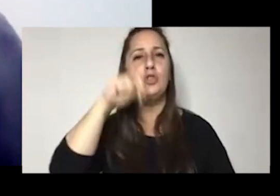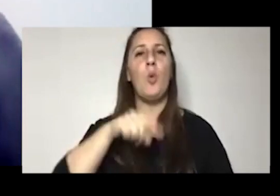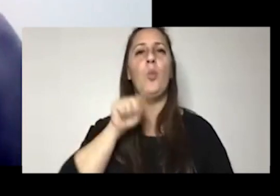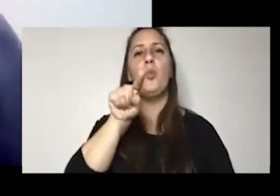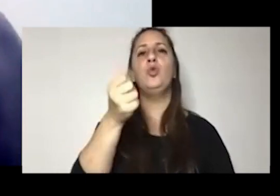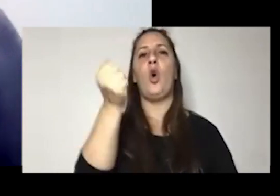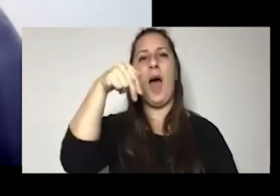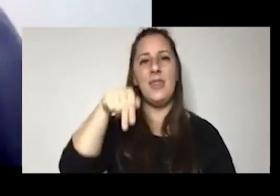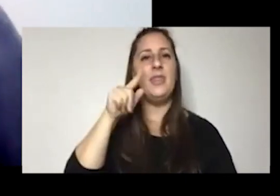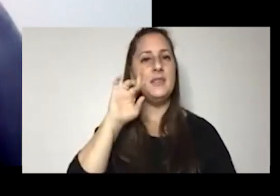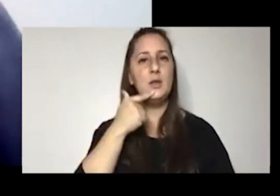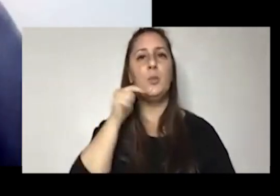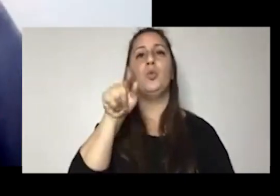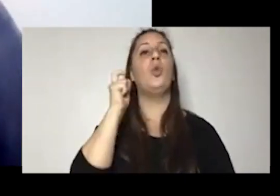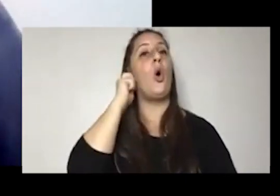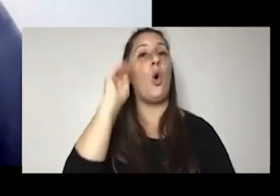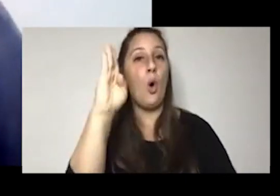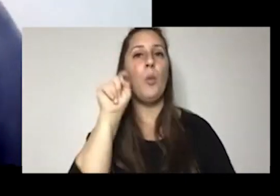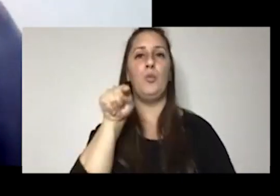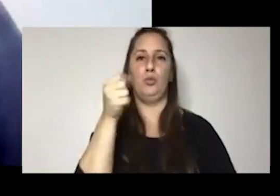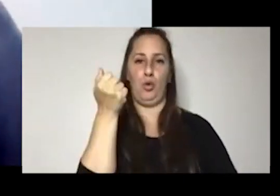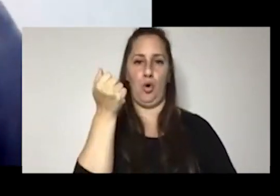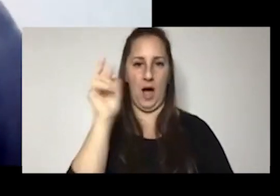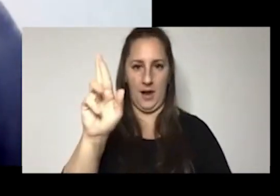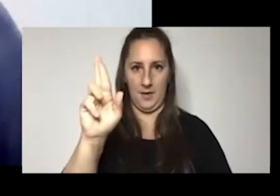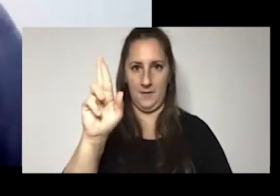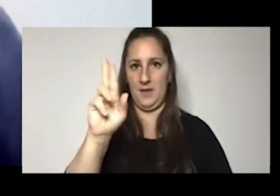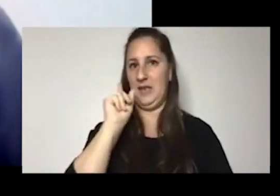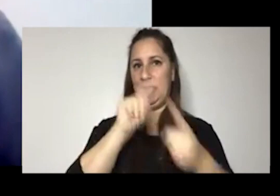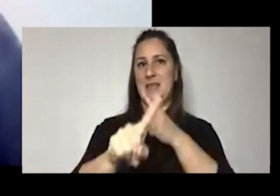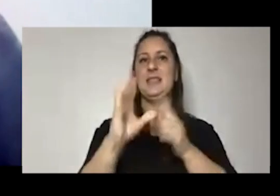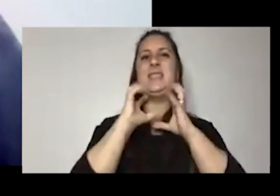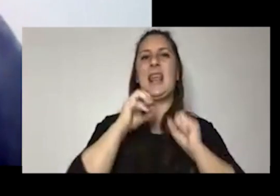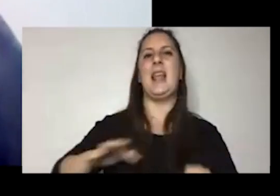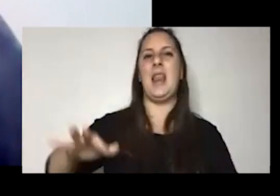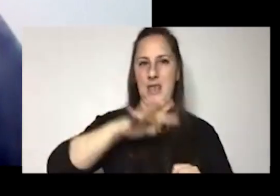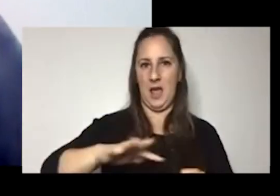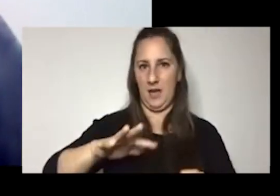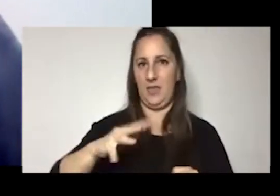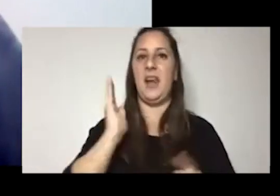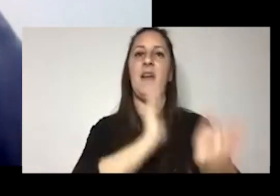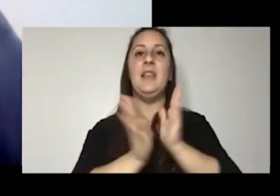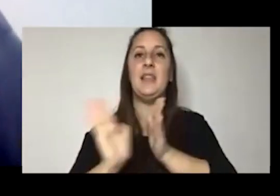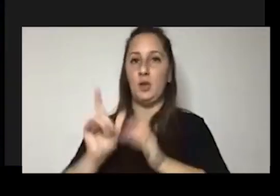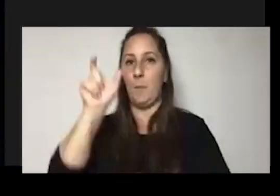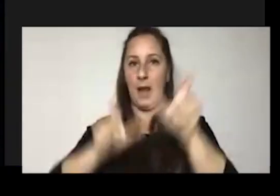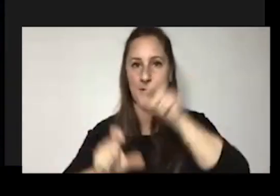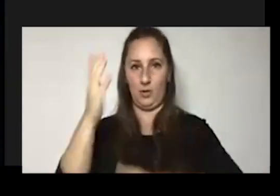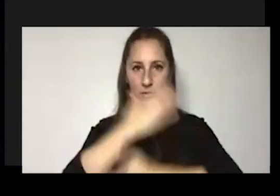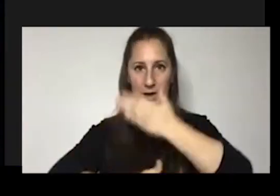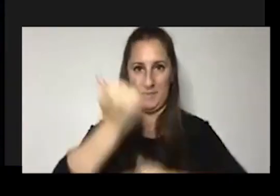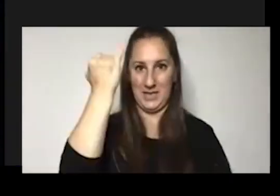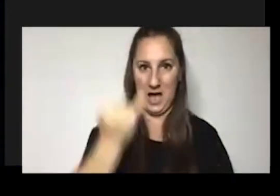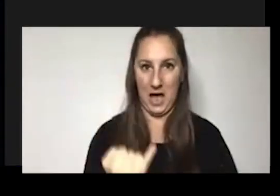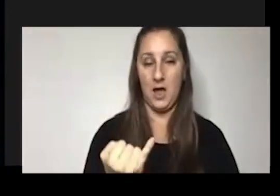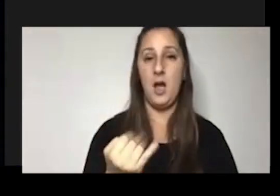Rehabilitación@andis.gov.ar con B larga, ese es directamente la Secretaría Privada de la Dirección de Rehabilitación para las Personas con Discapacidad, ¿sí? O el de